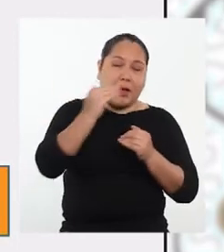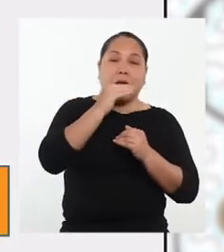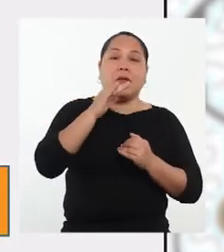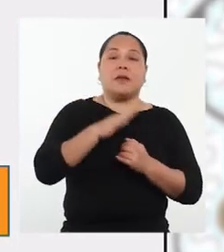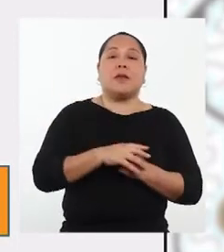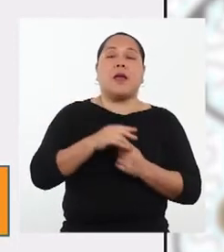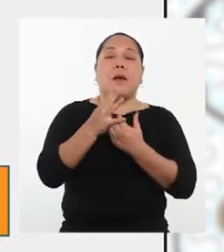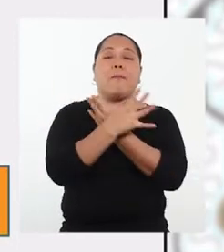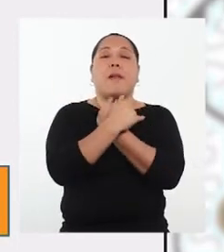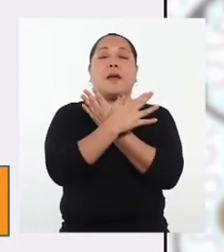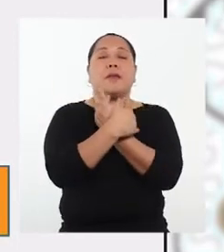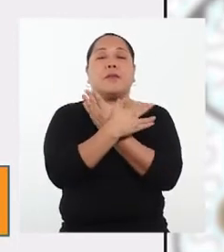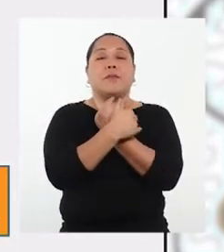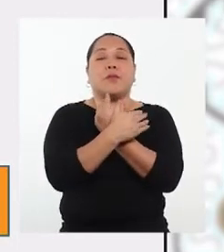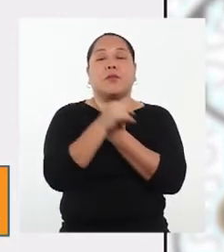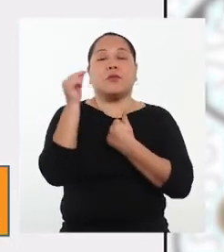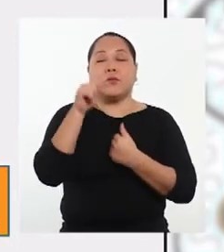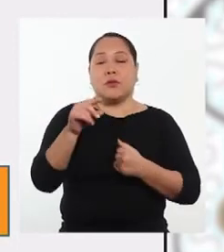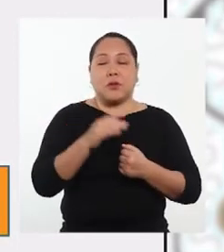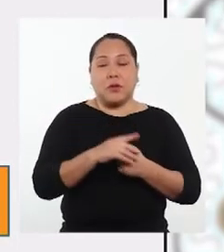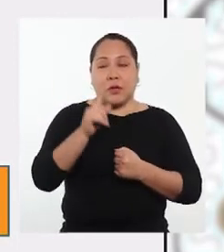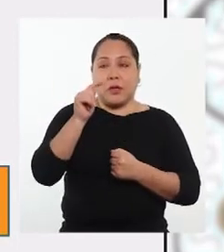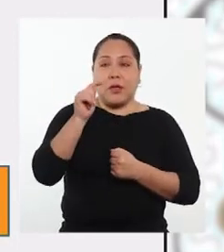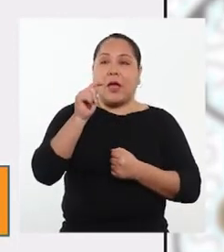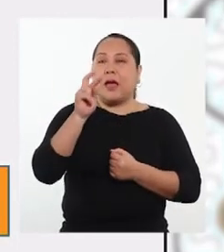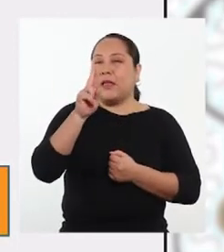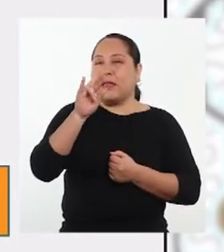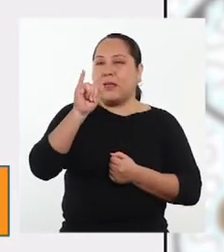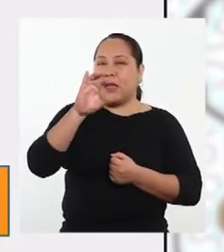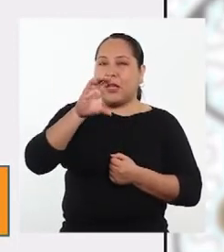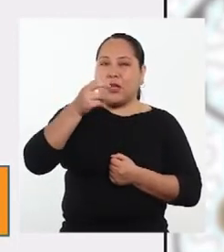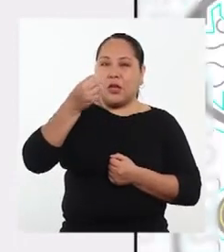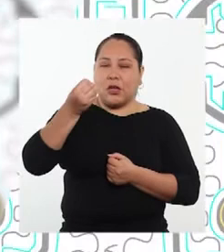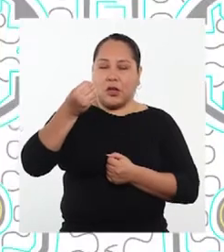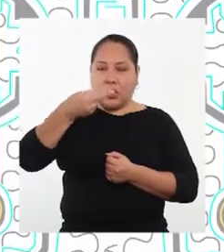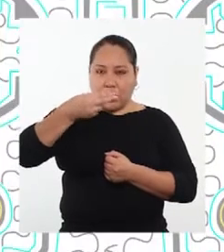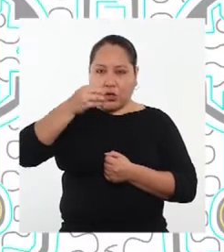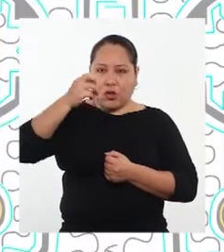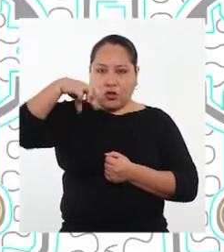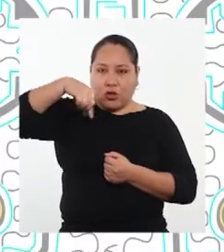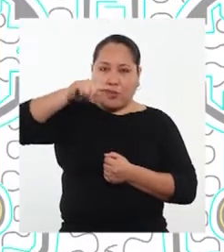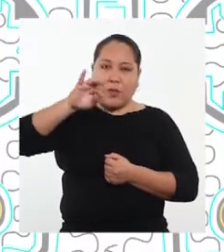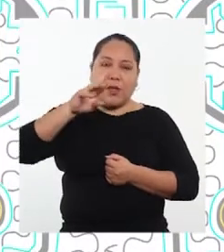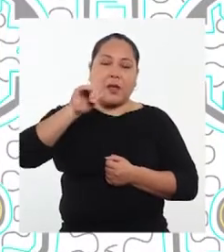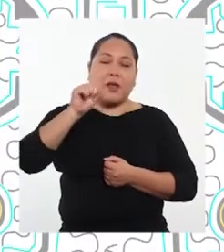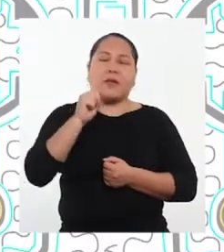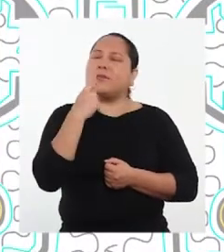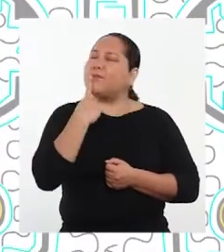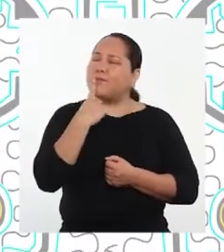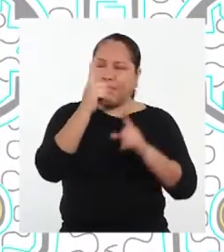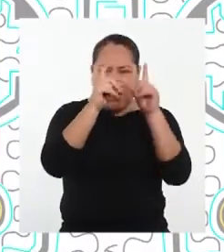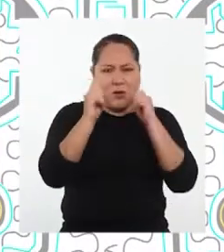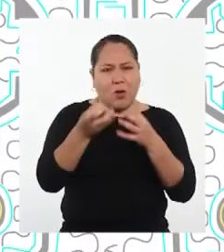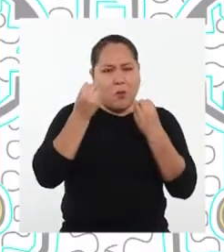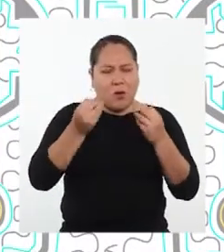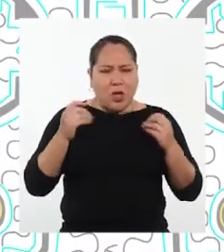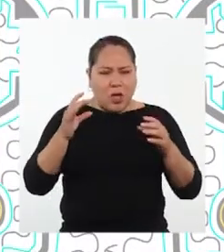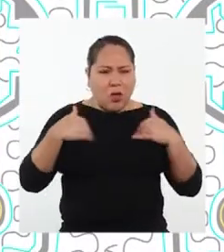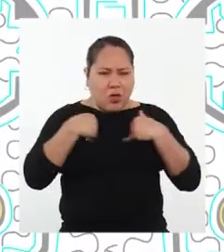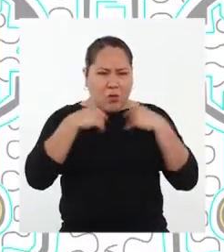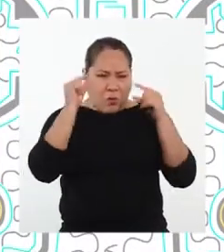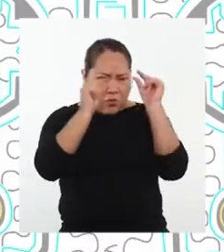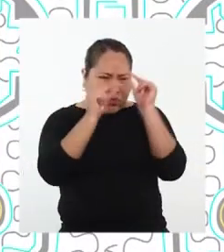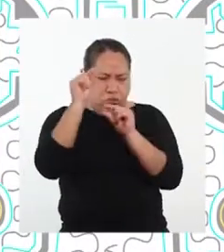más allá de eso son las mariposas y las trichópteras. Tengo una pregunta. ¿Por qué los insectos